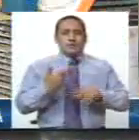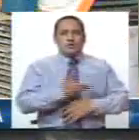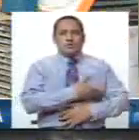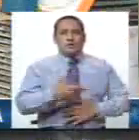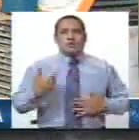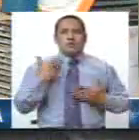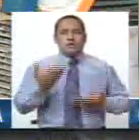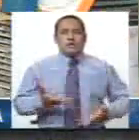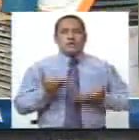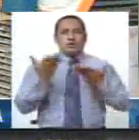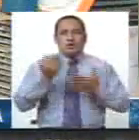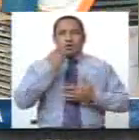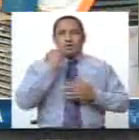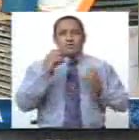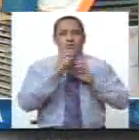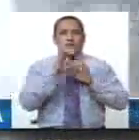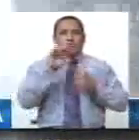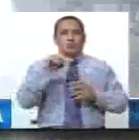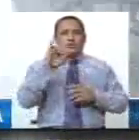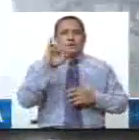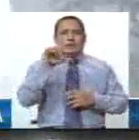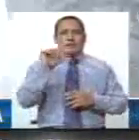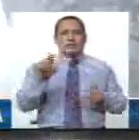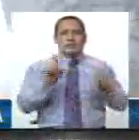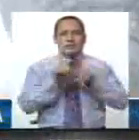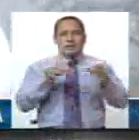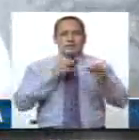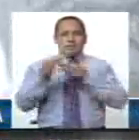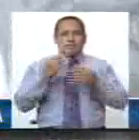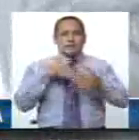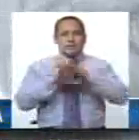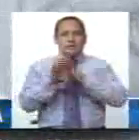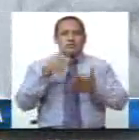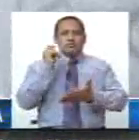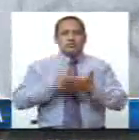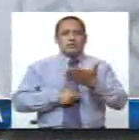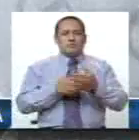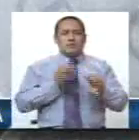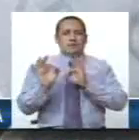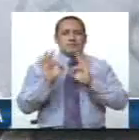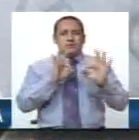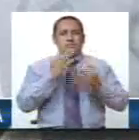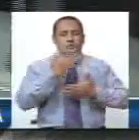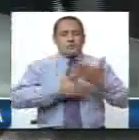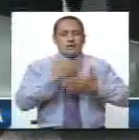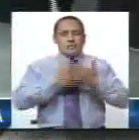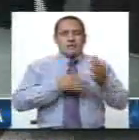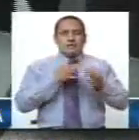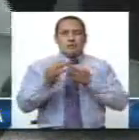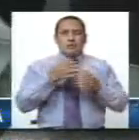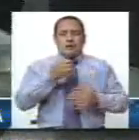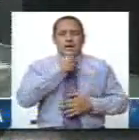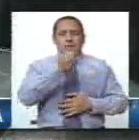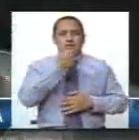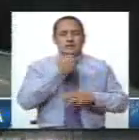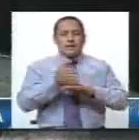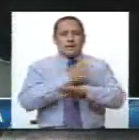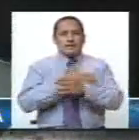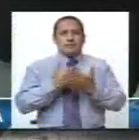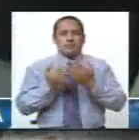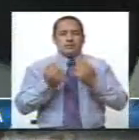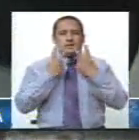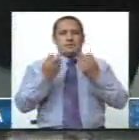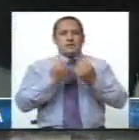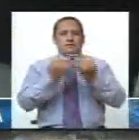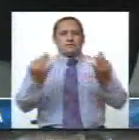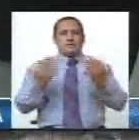le entregó, Guanilo Dreyfus se pudo inscribir como posesionario en la SUNAR. Estos mismos papeles, hoy en manos de la prensa, fueron hallados al interior